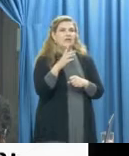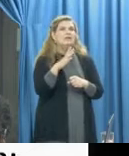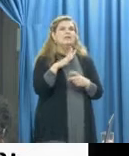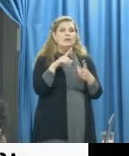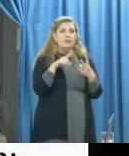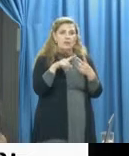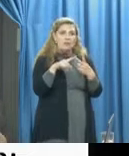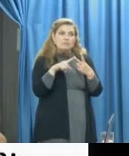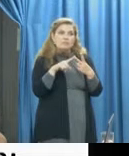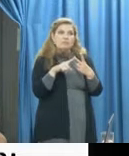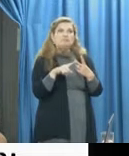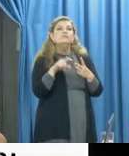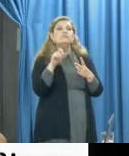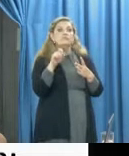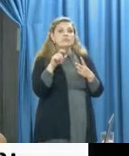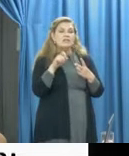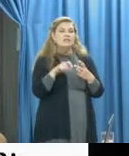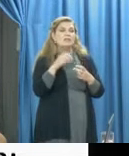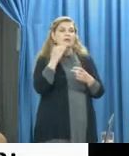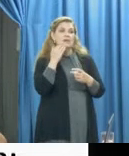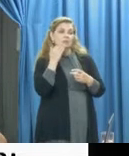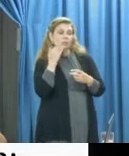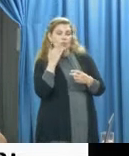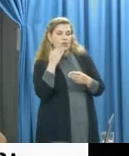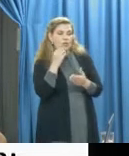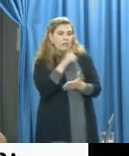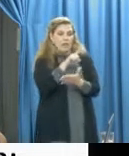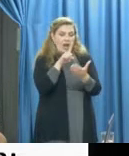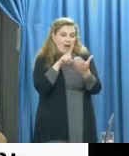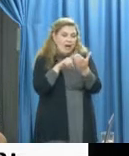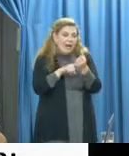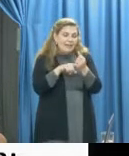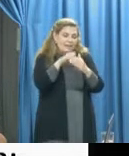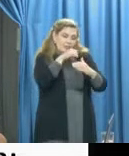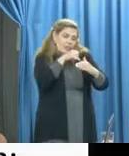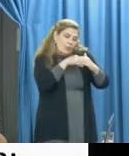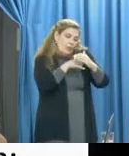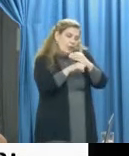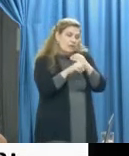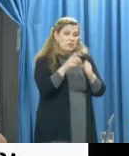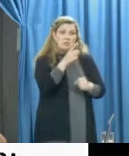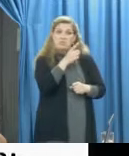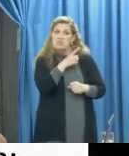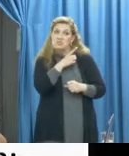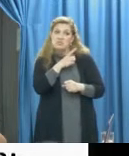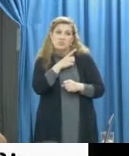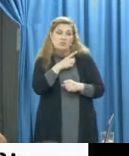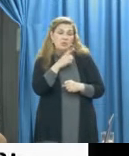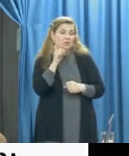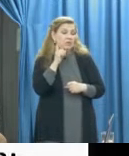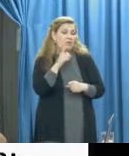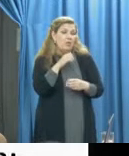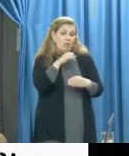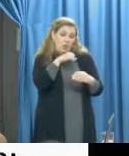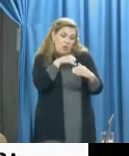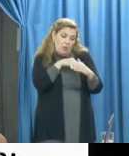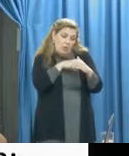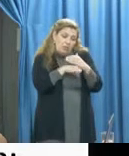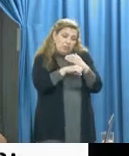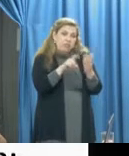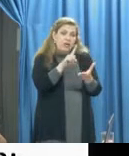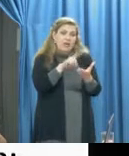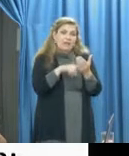¿sí? Y malformaciones de oído interno que solo tienen la malformación que causa sordera, pero no hay